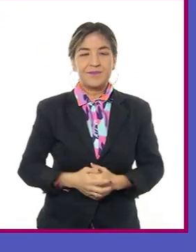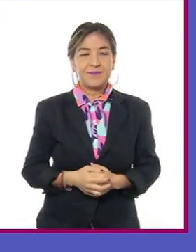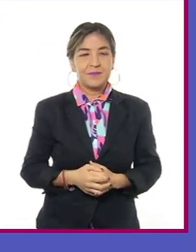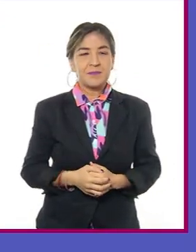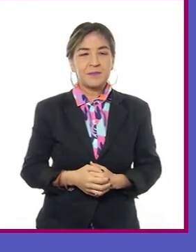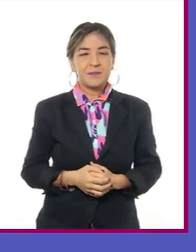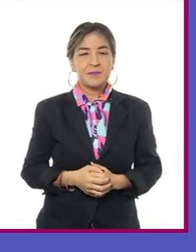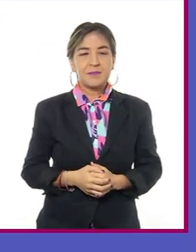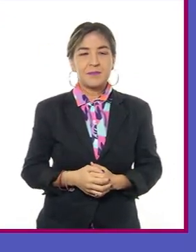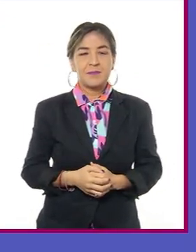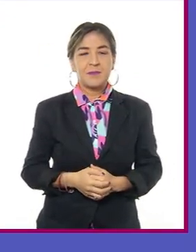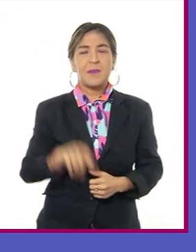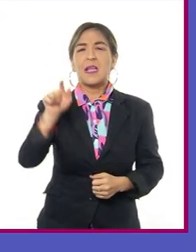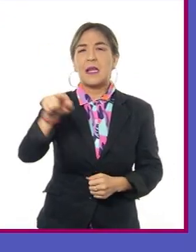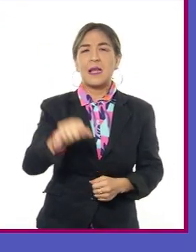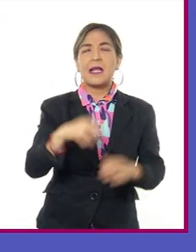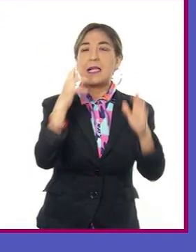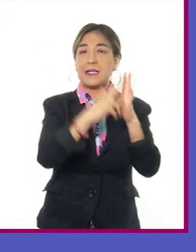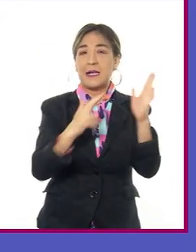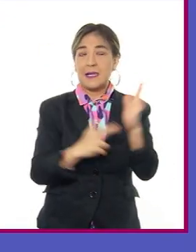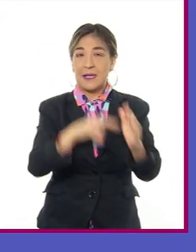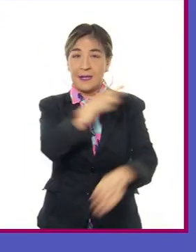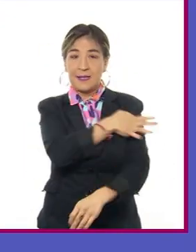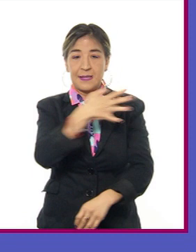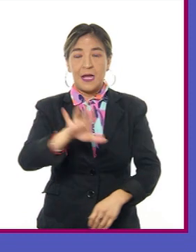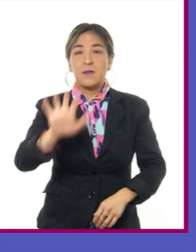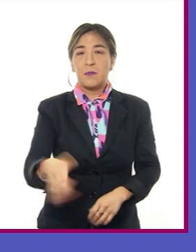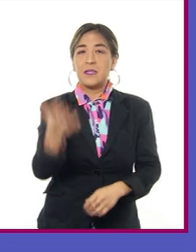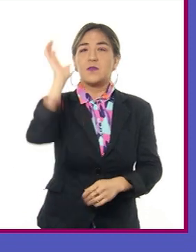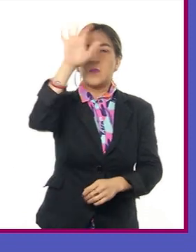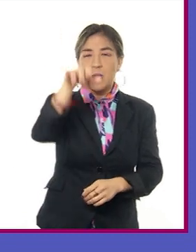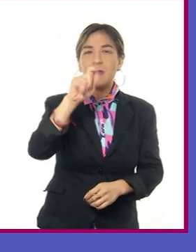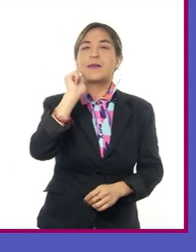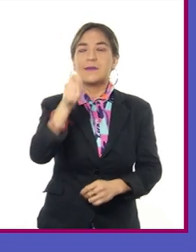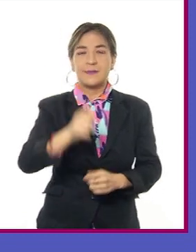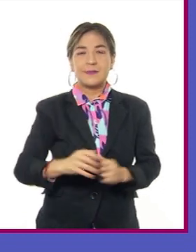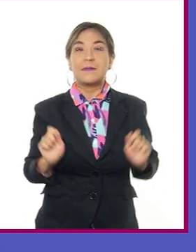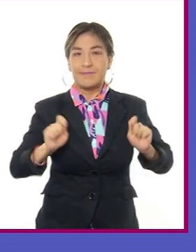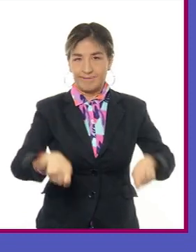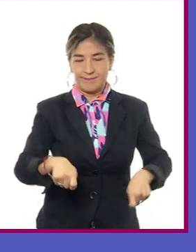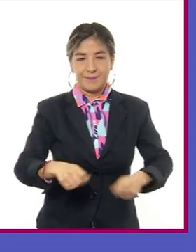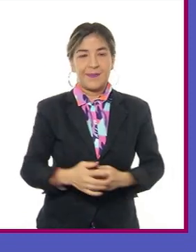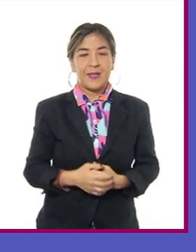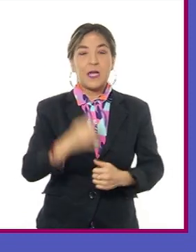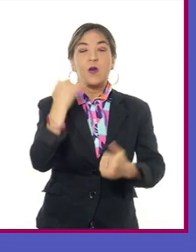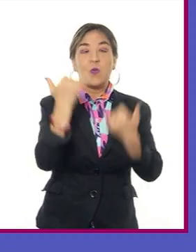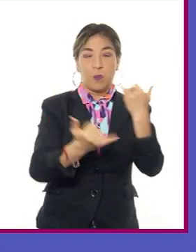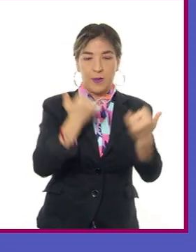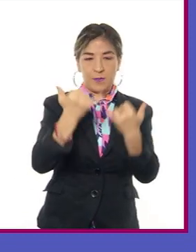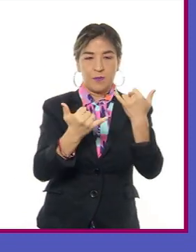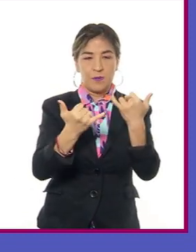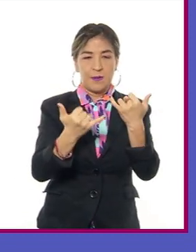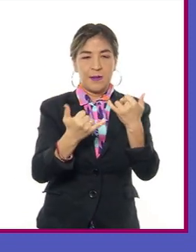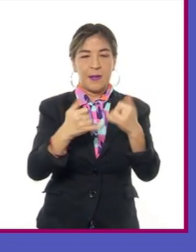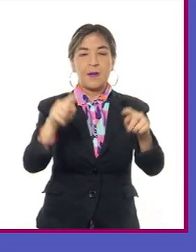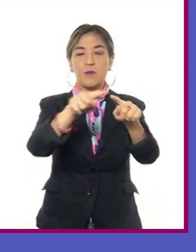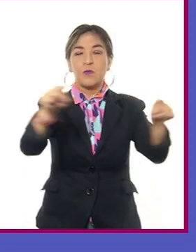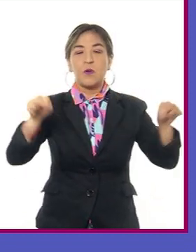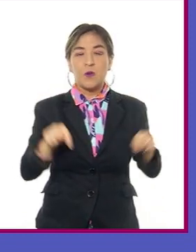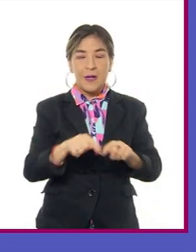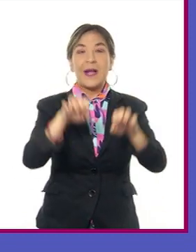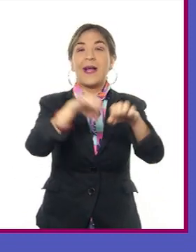reglas generales del baloncesto en silla de ruedas son 1. El juego. 2. Pista